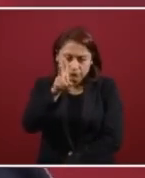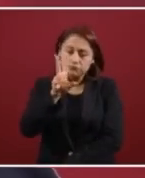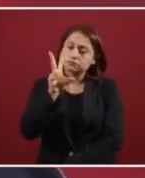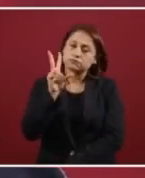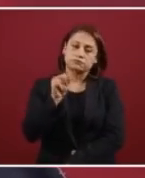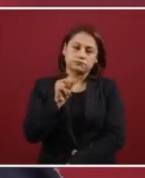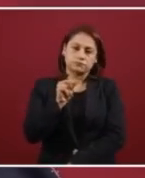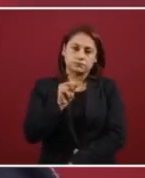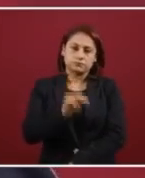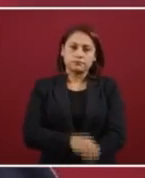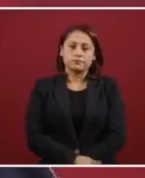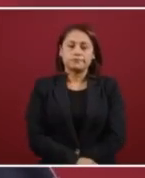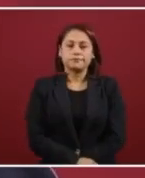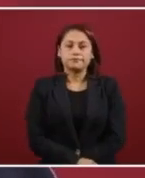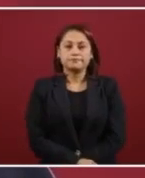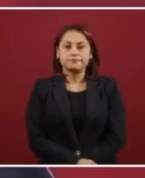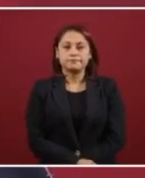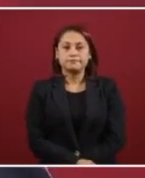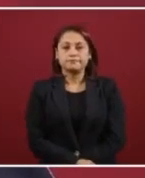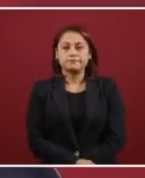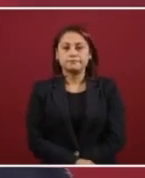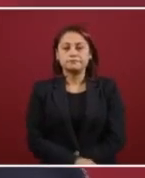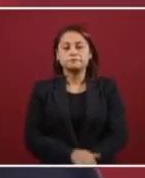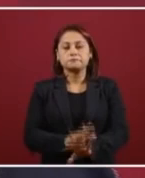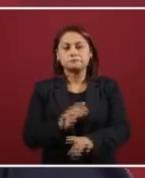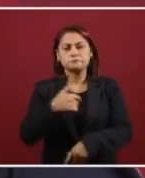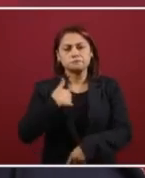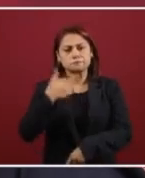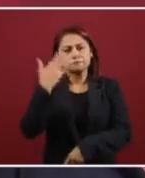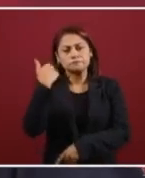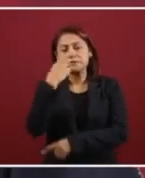que pensaba